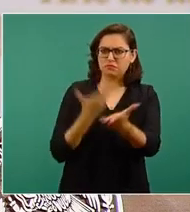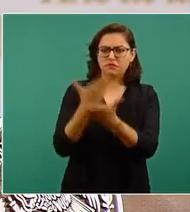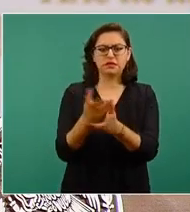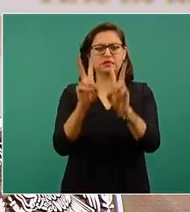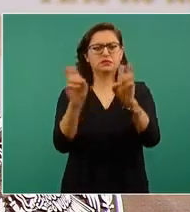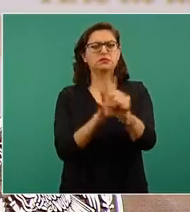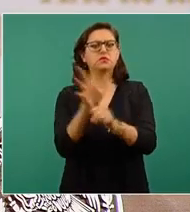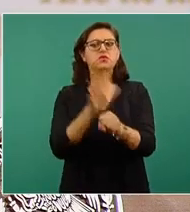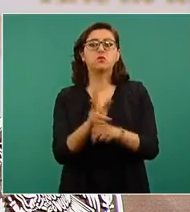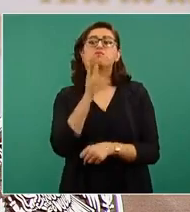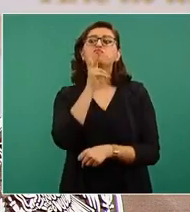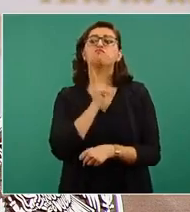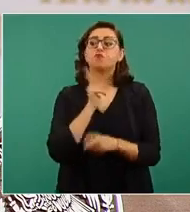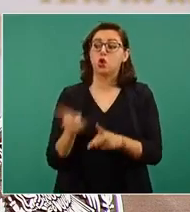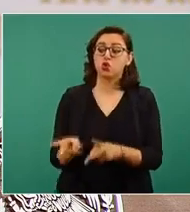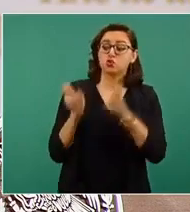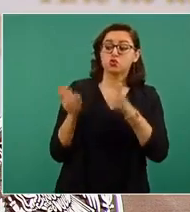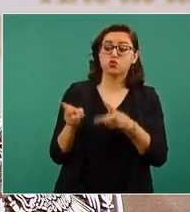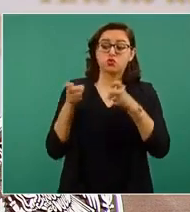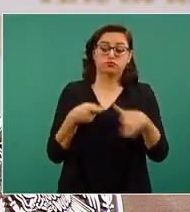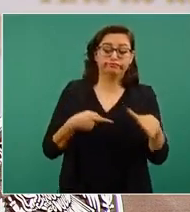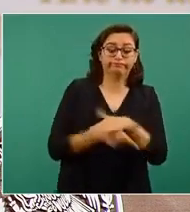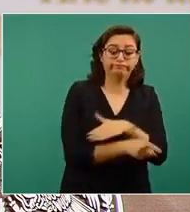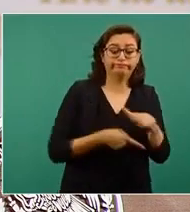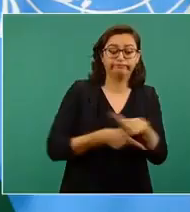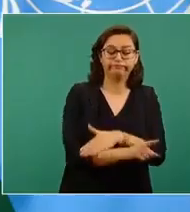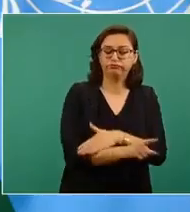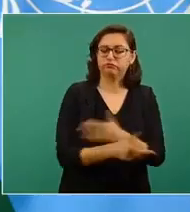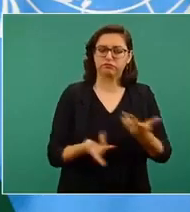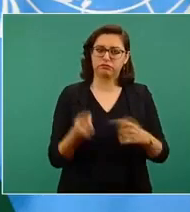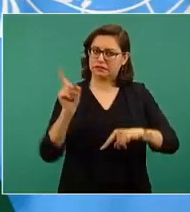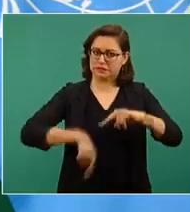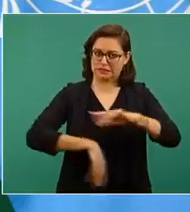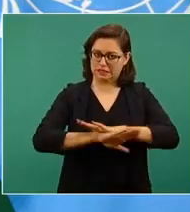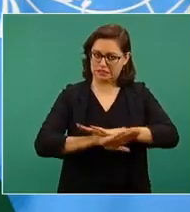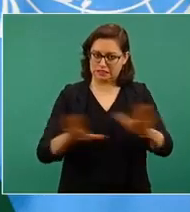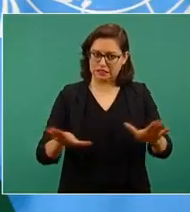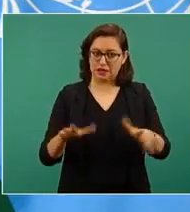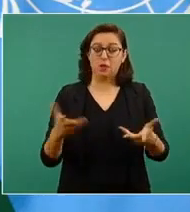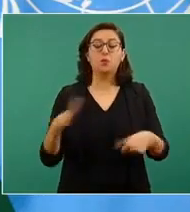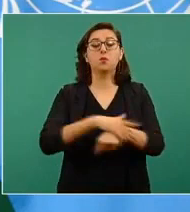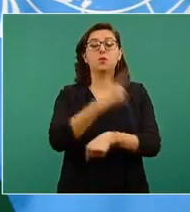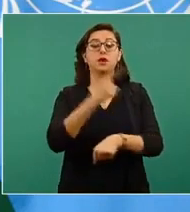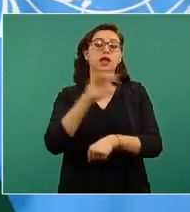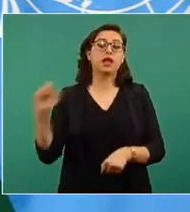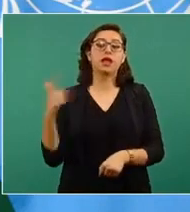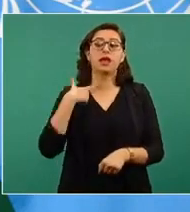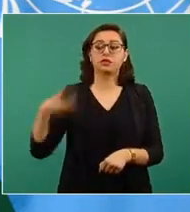porque en el gobierno anterior, en el marco de la llamada reforma